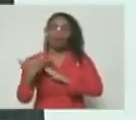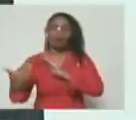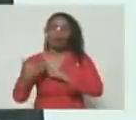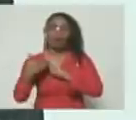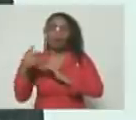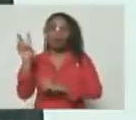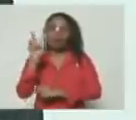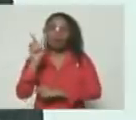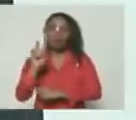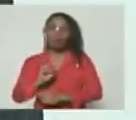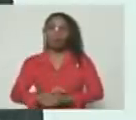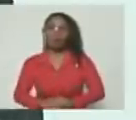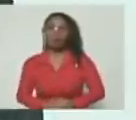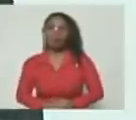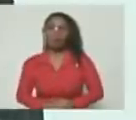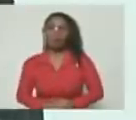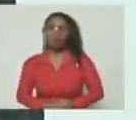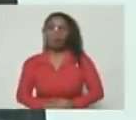Venezuela.